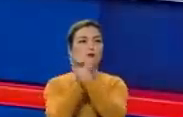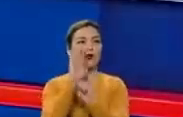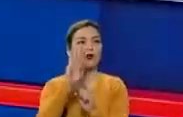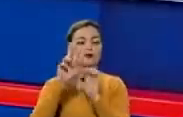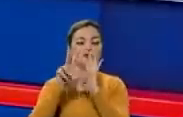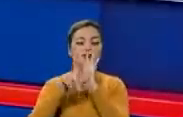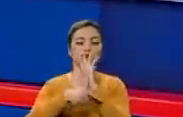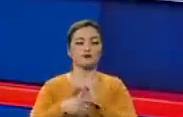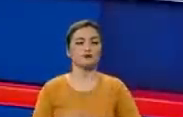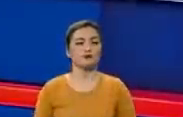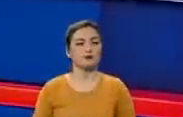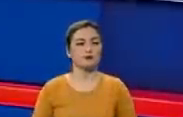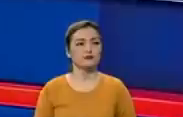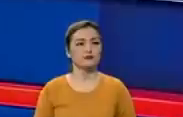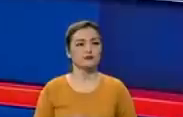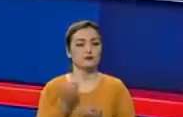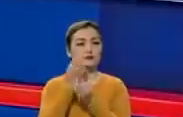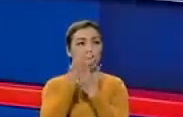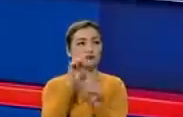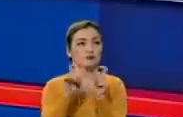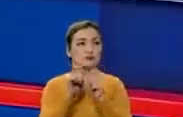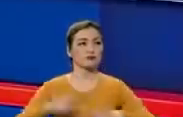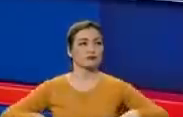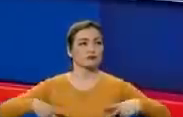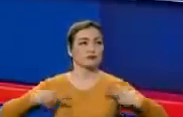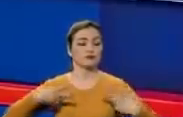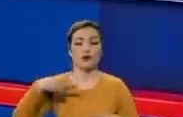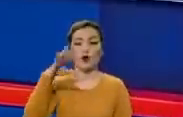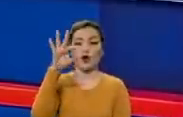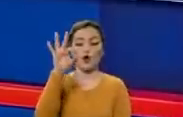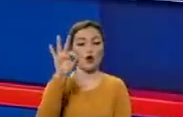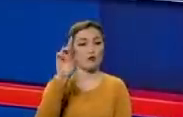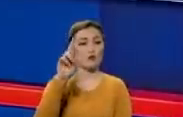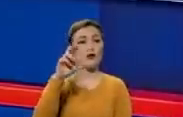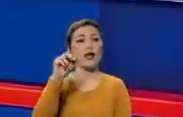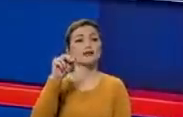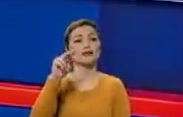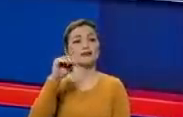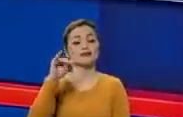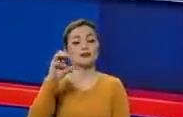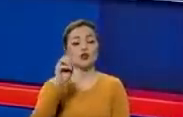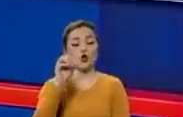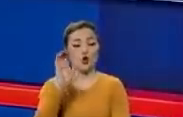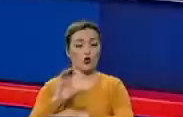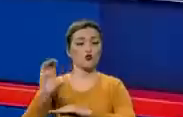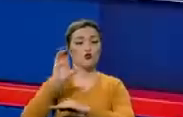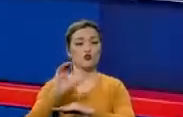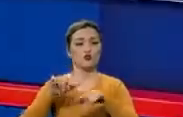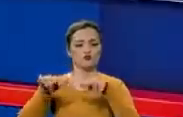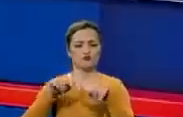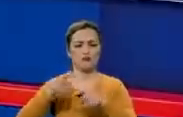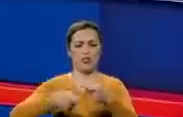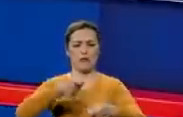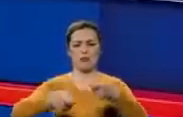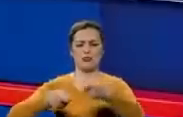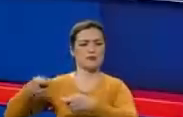6:43 a.m. Continuamos con más y ahora les contamos que moradores del sector de San Francisco de Conocoto denuncian que esta zona se ha convertido en un mercado.